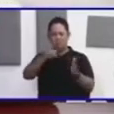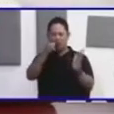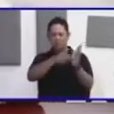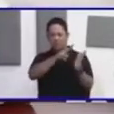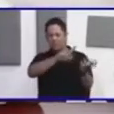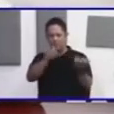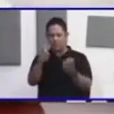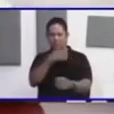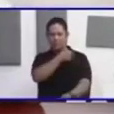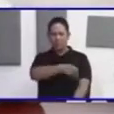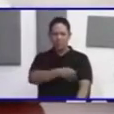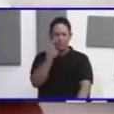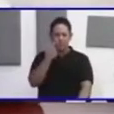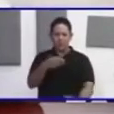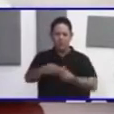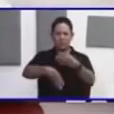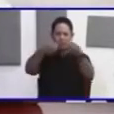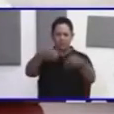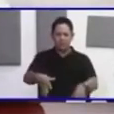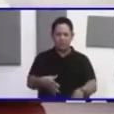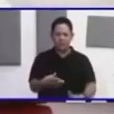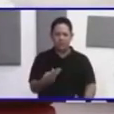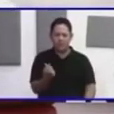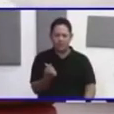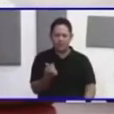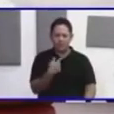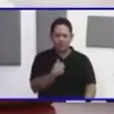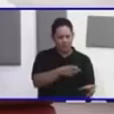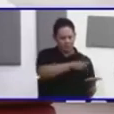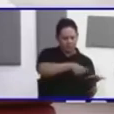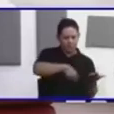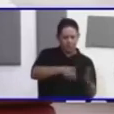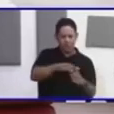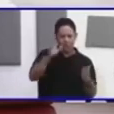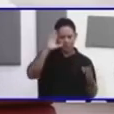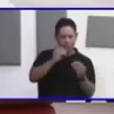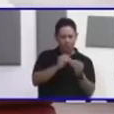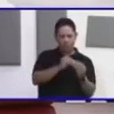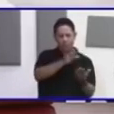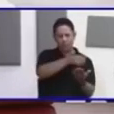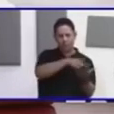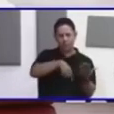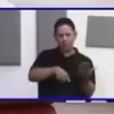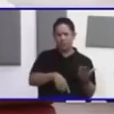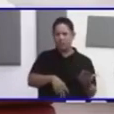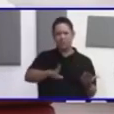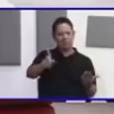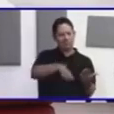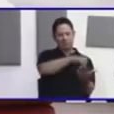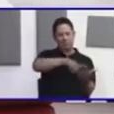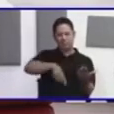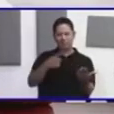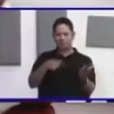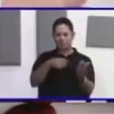nosotros rescatándolo, porque ya yo firmé el acto administrativo donde se declaró el siniestro de ese